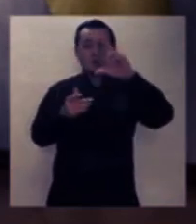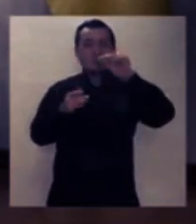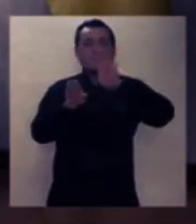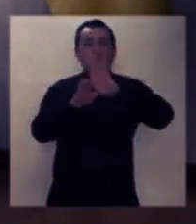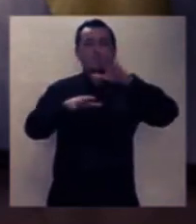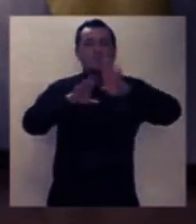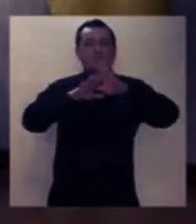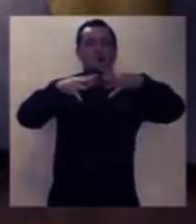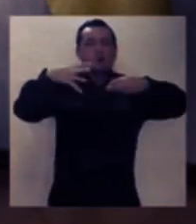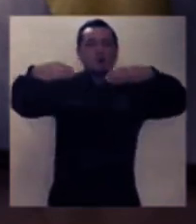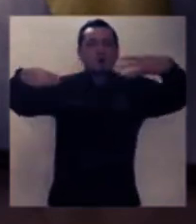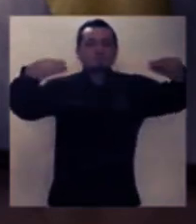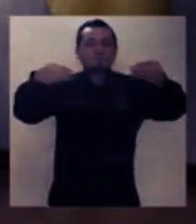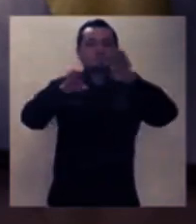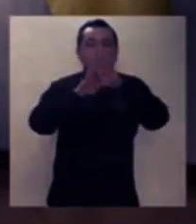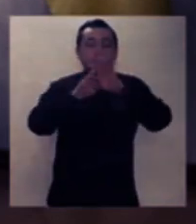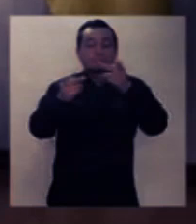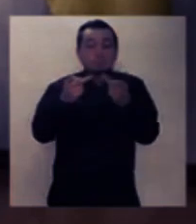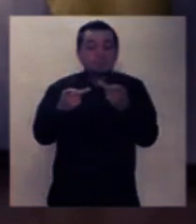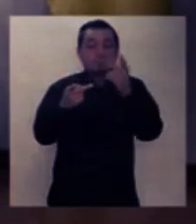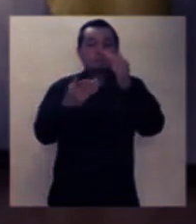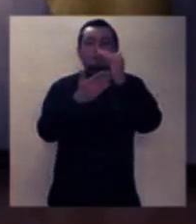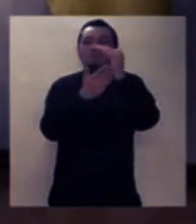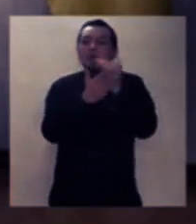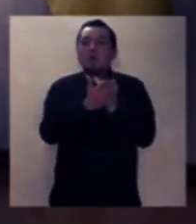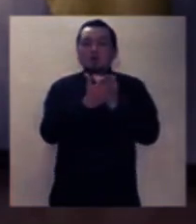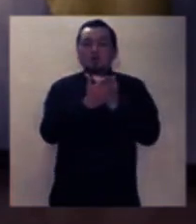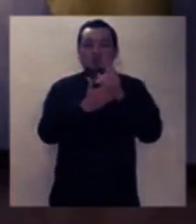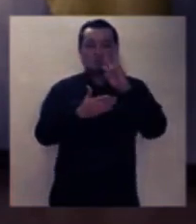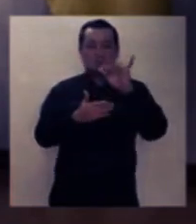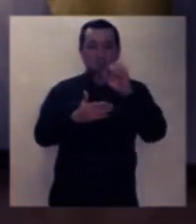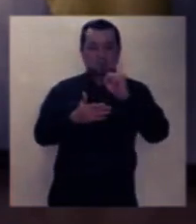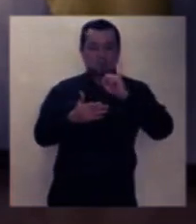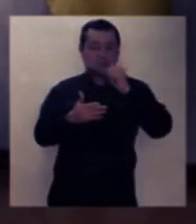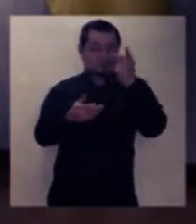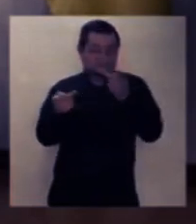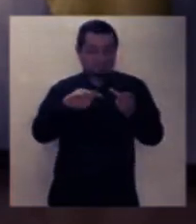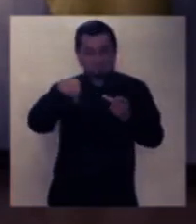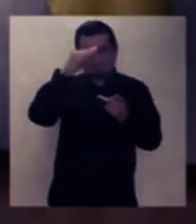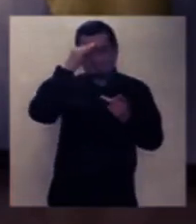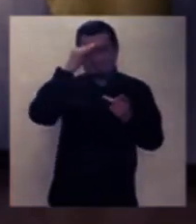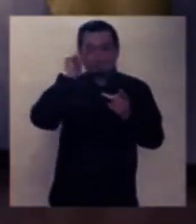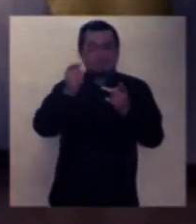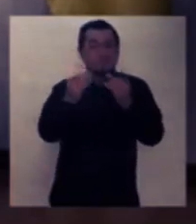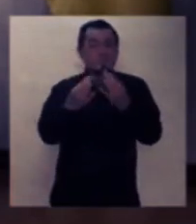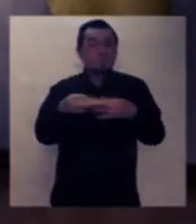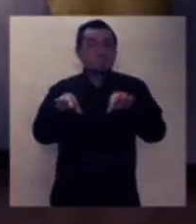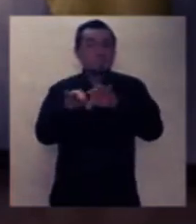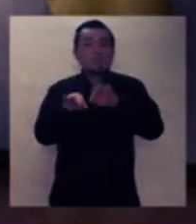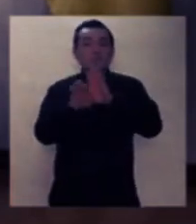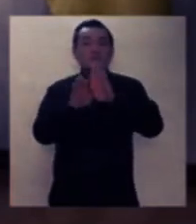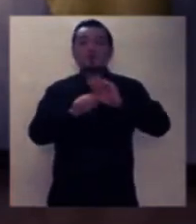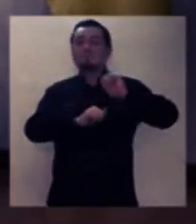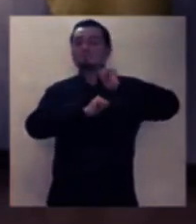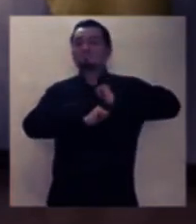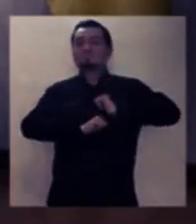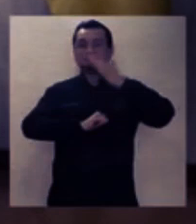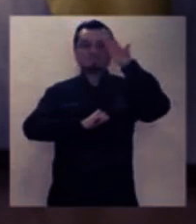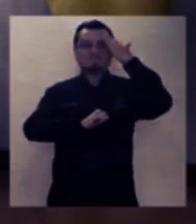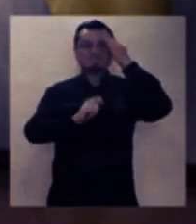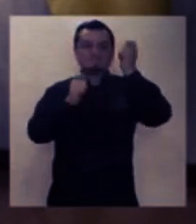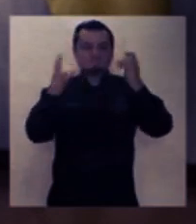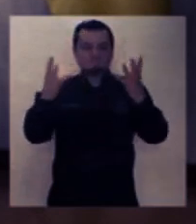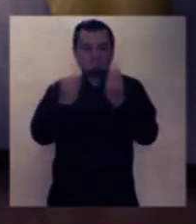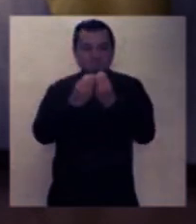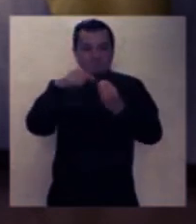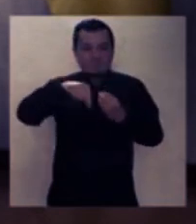emisión de gotas infectadas y reducir hasta el 70% la transmisión del virus. Por eso, esta medida debe seguir siendo piedra angular